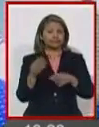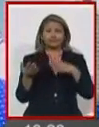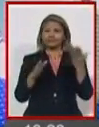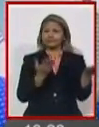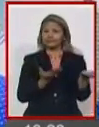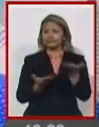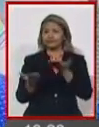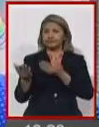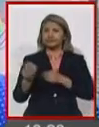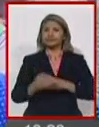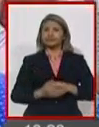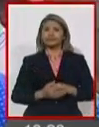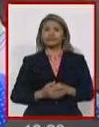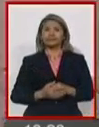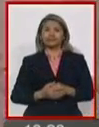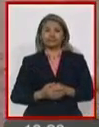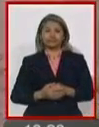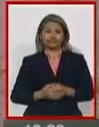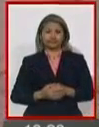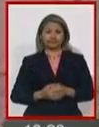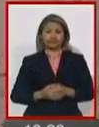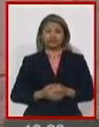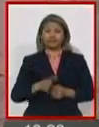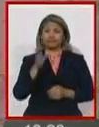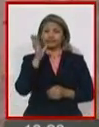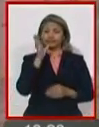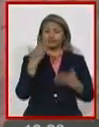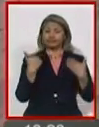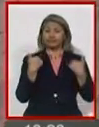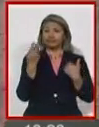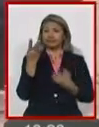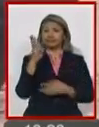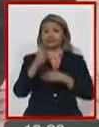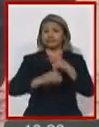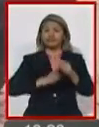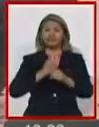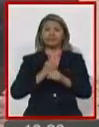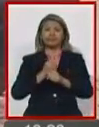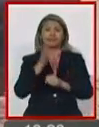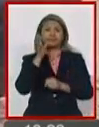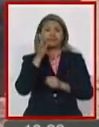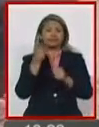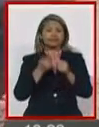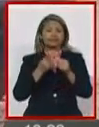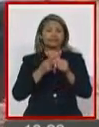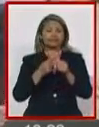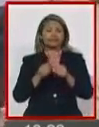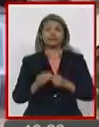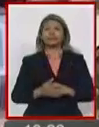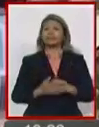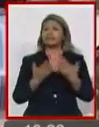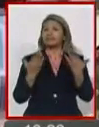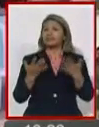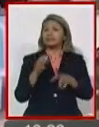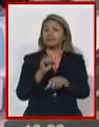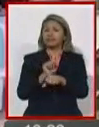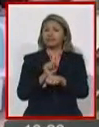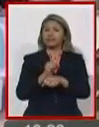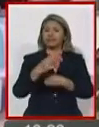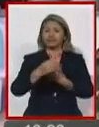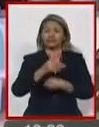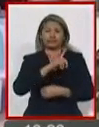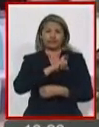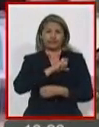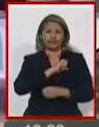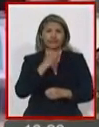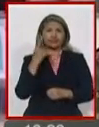y lo trasladó a Sumi, ¿no? La progenitora tiene 16 años, es madre primeriza y se encuentra arrestada en la Fuerza